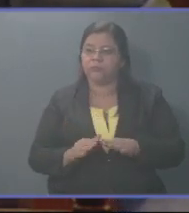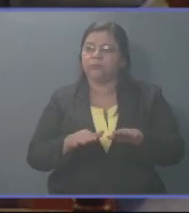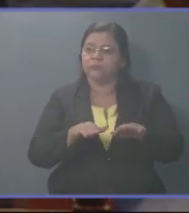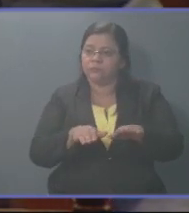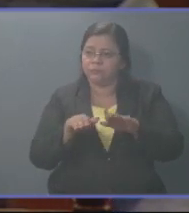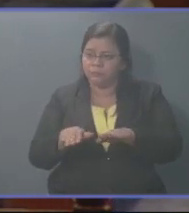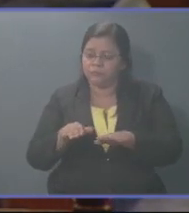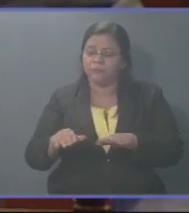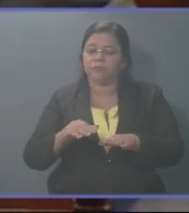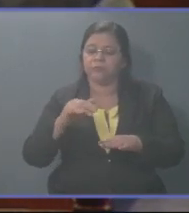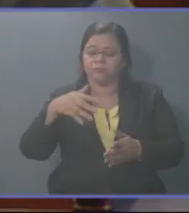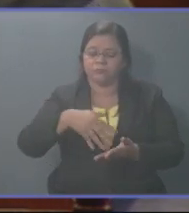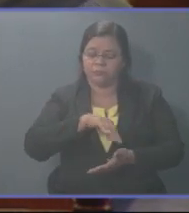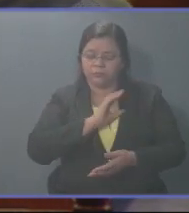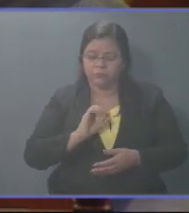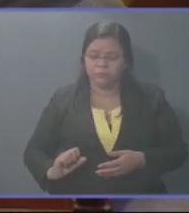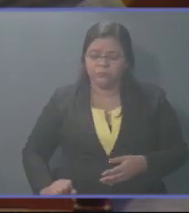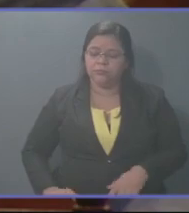Gracias, pueblo salvadoreño.